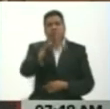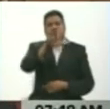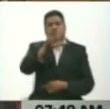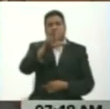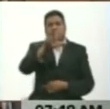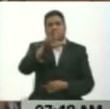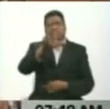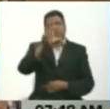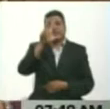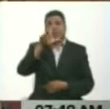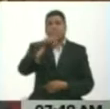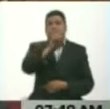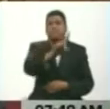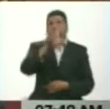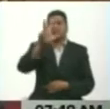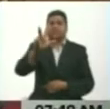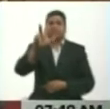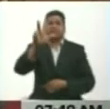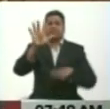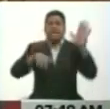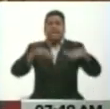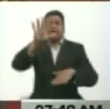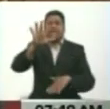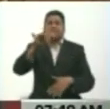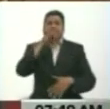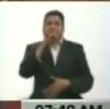1.315 noticias.